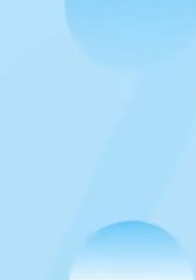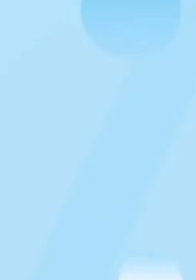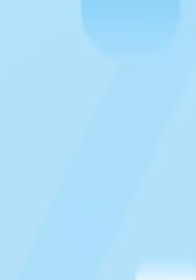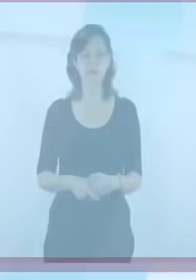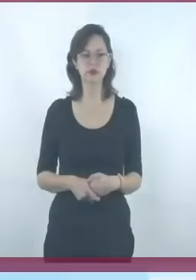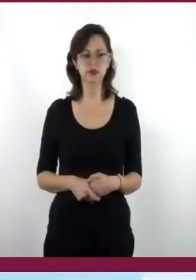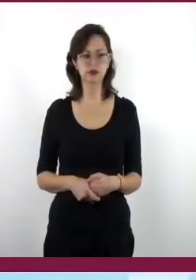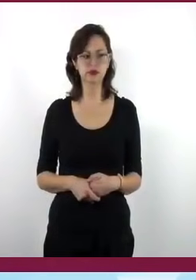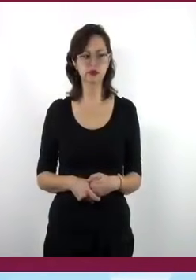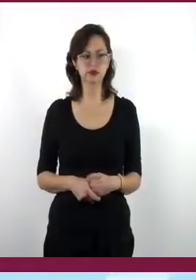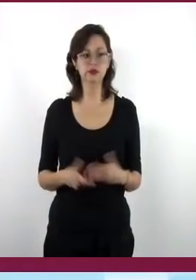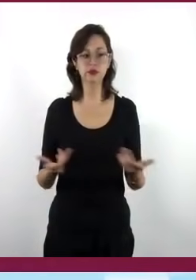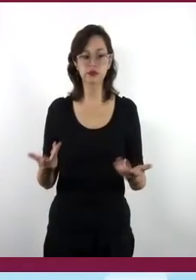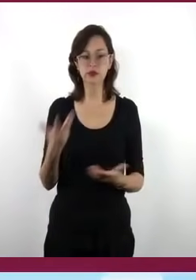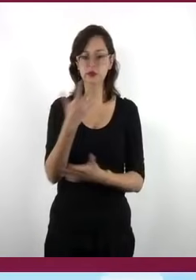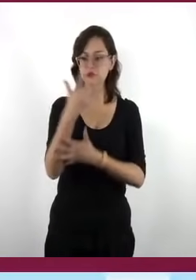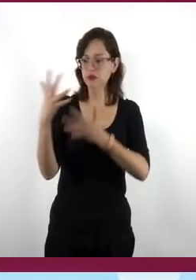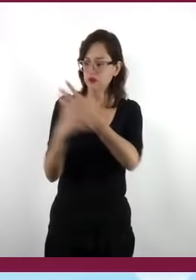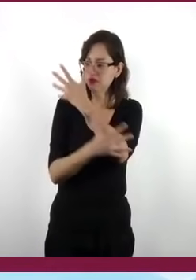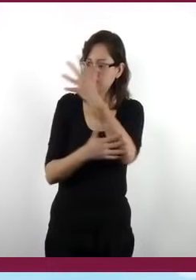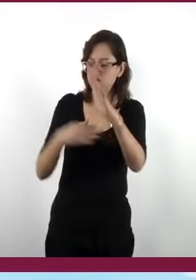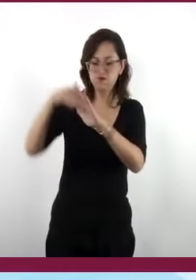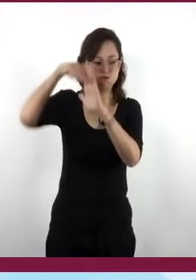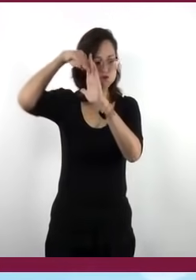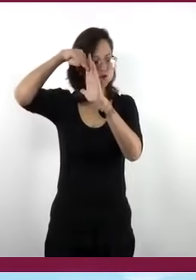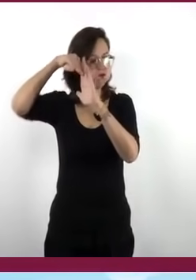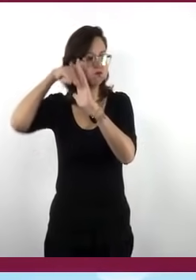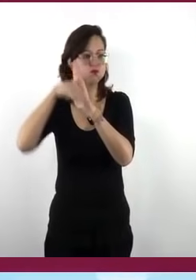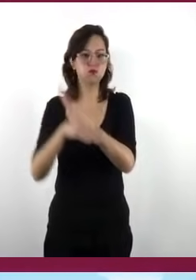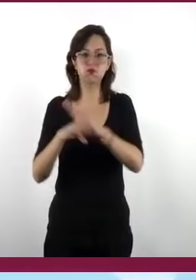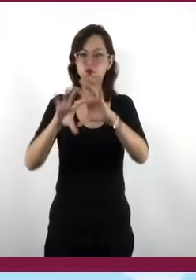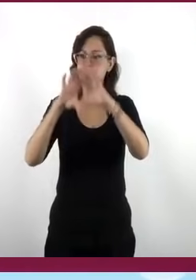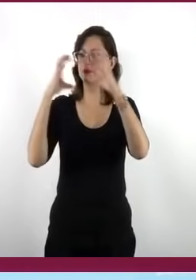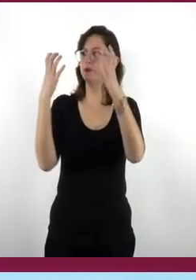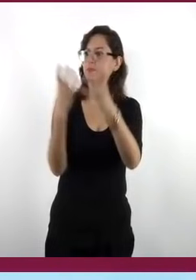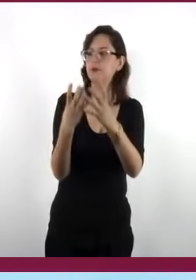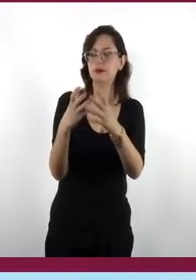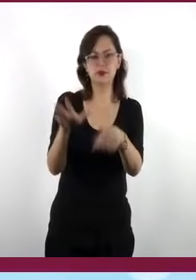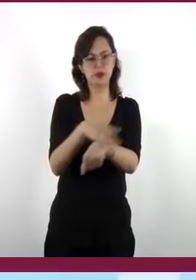¿A qué se debe el desigual deterioro ambiental en el mundo?